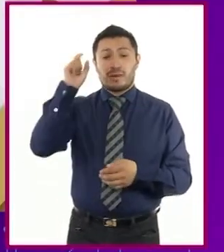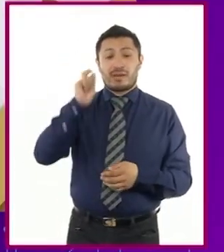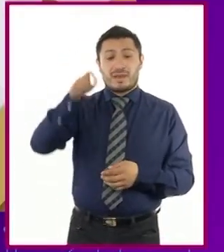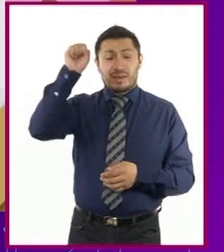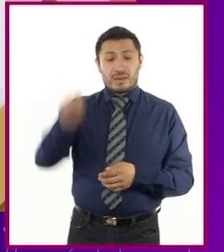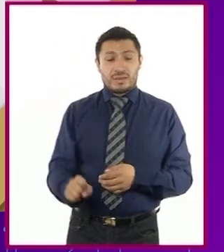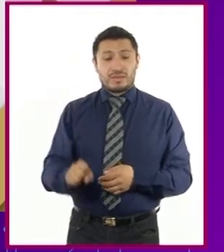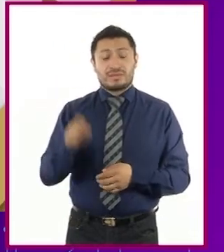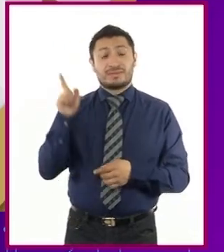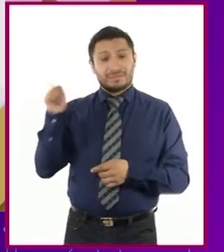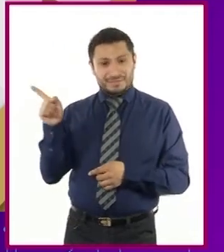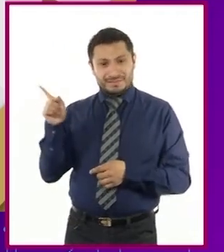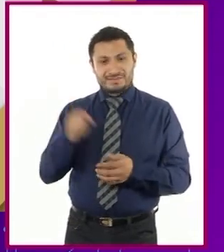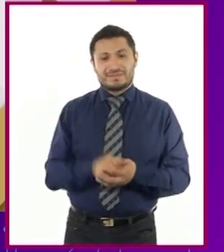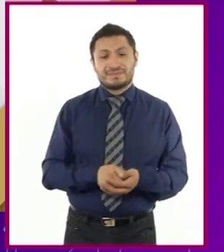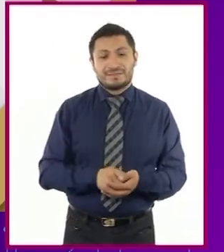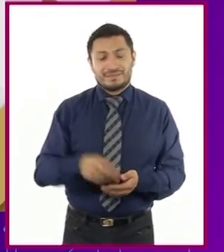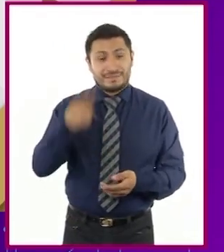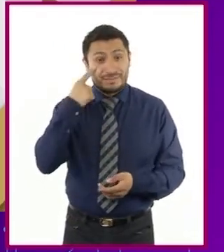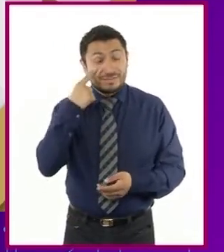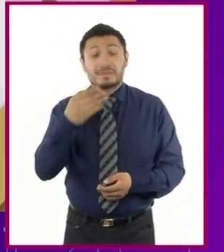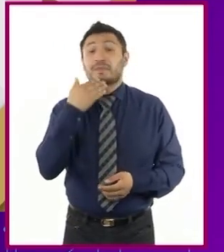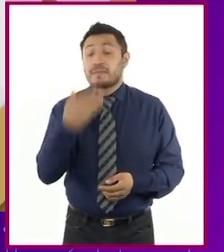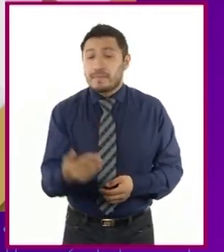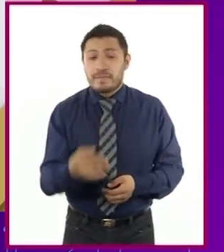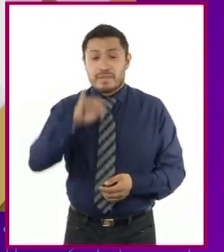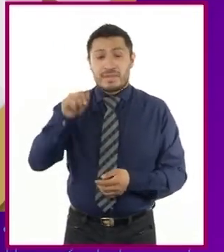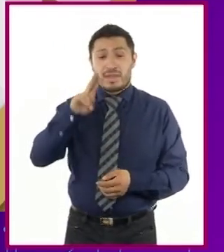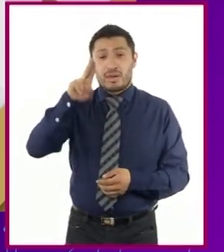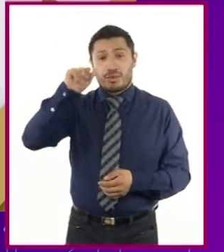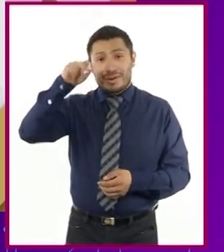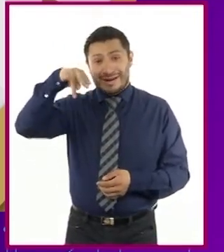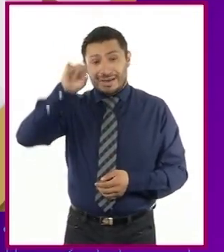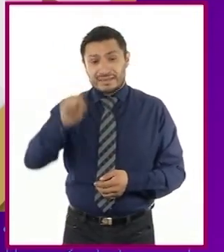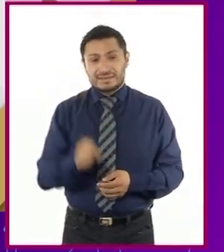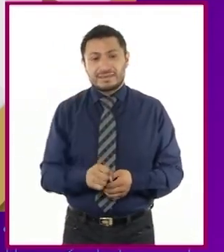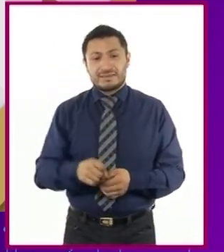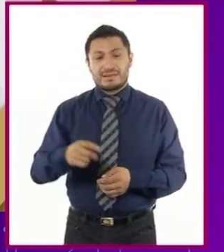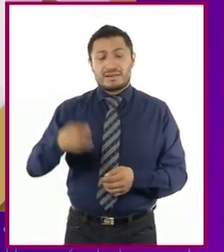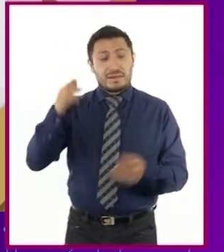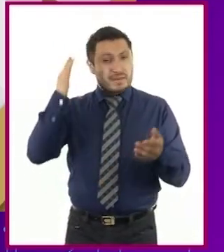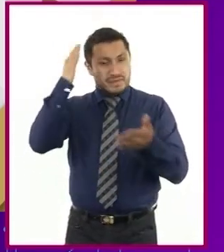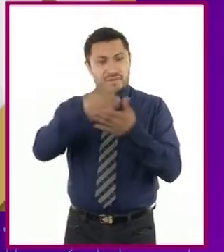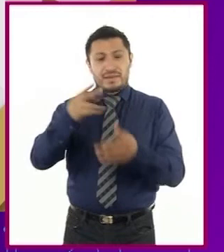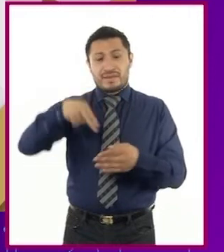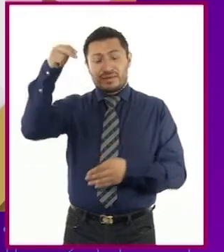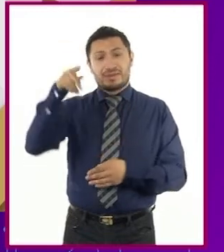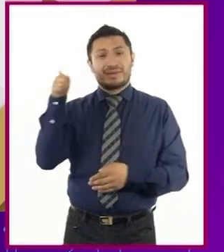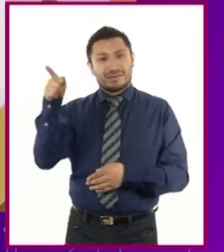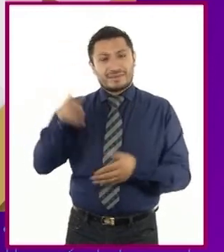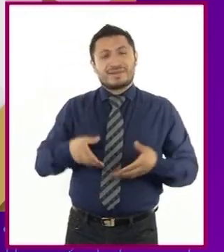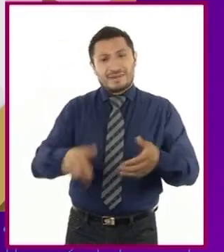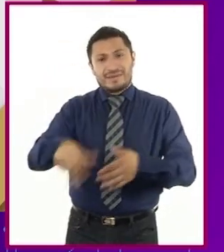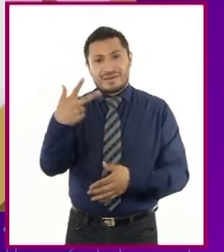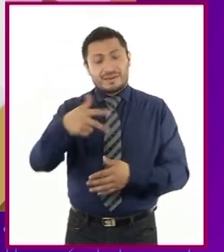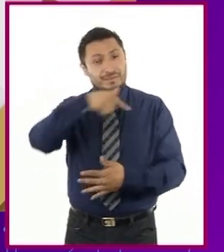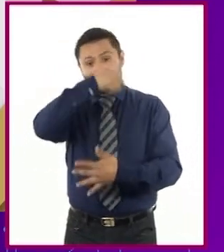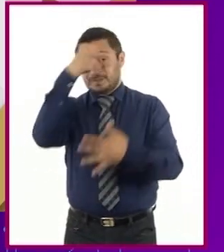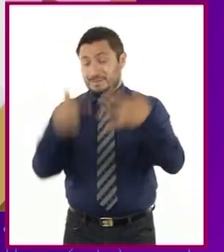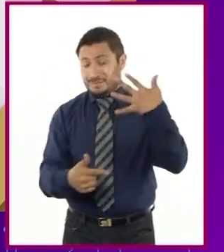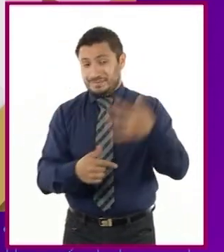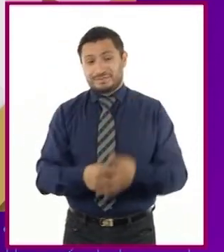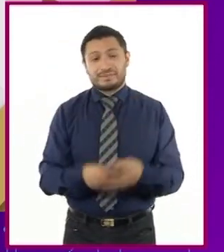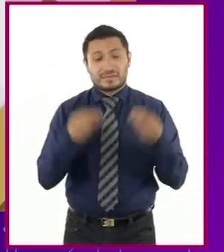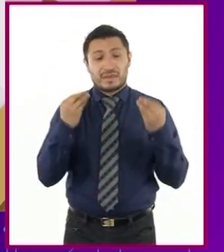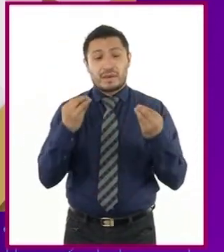Maldita Vecindad. Fíjate bien, de Juanes. Pal Norte, de Calle 13. Entre otras más que